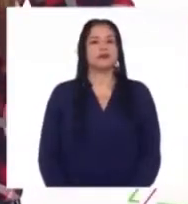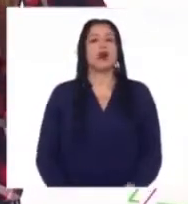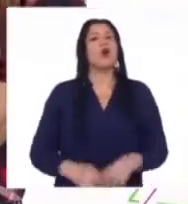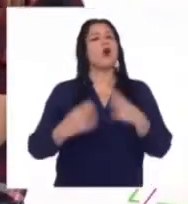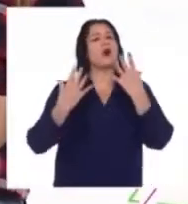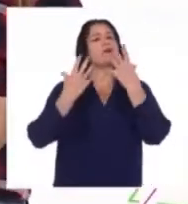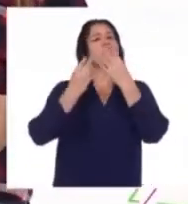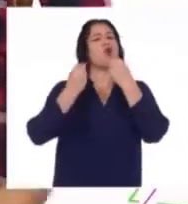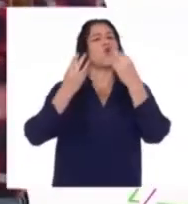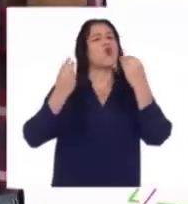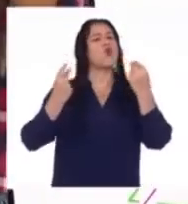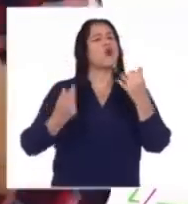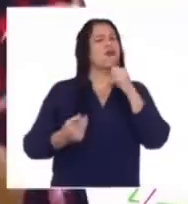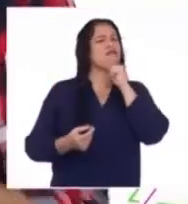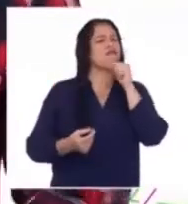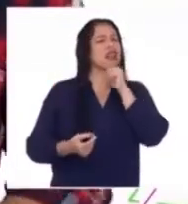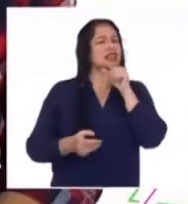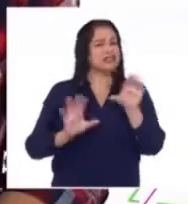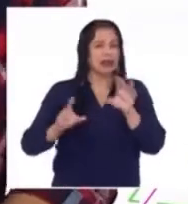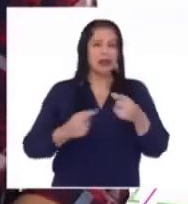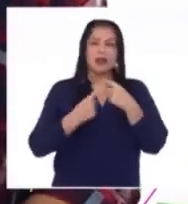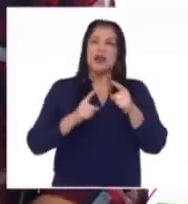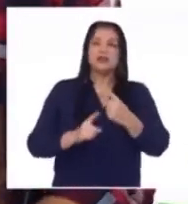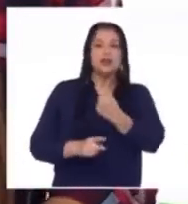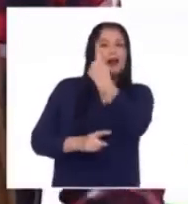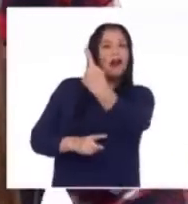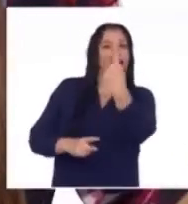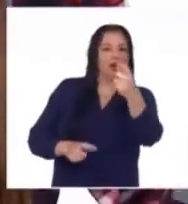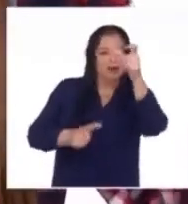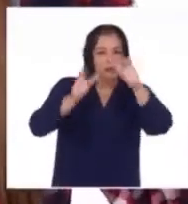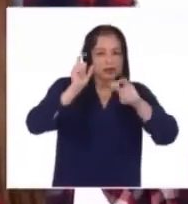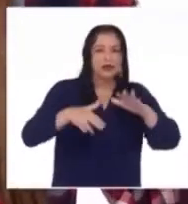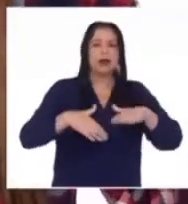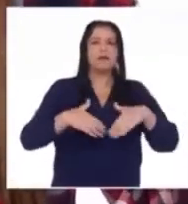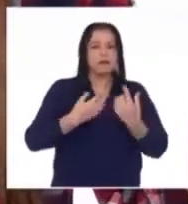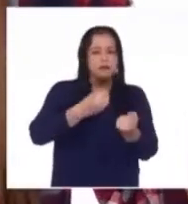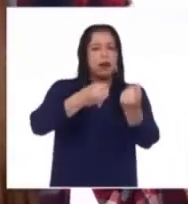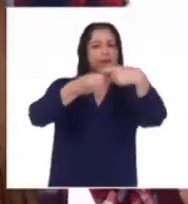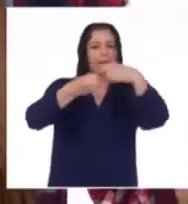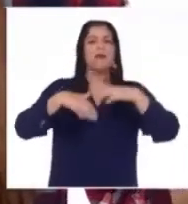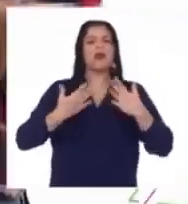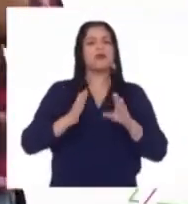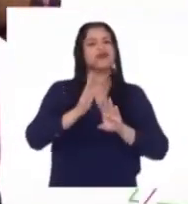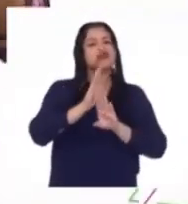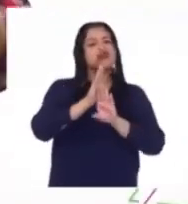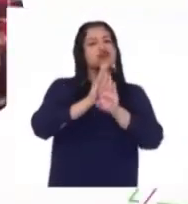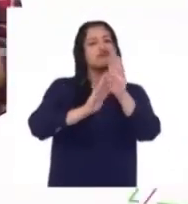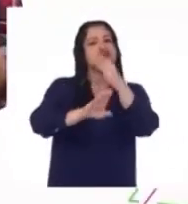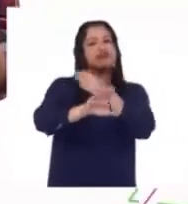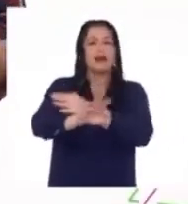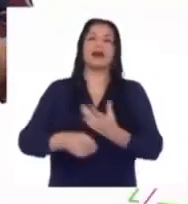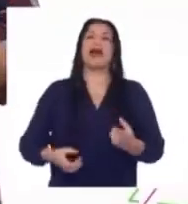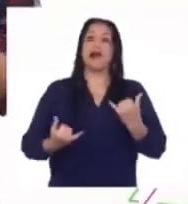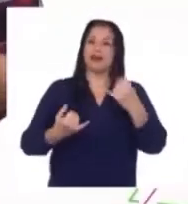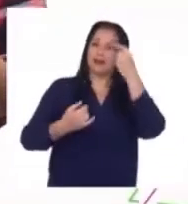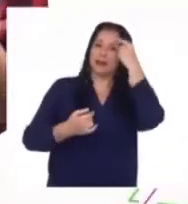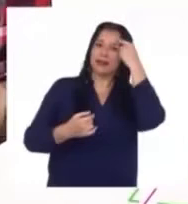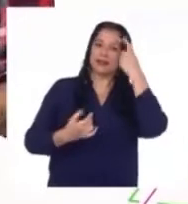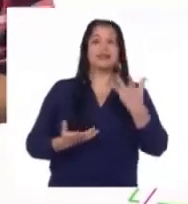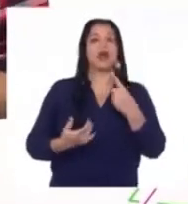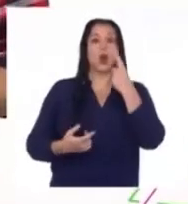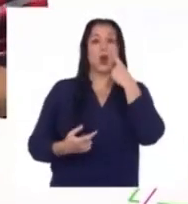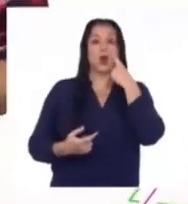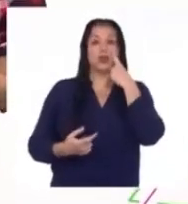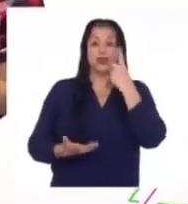Aún hay mucho por hacer, pero si cada uno pone de su parte, podemos seguir creciendo. Ahora, ¿qué les parece si conocemos